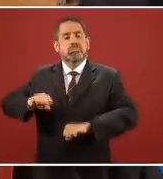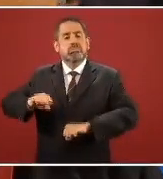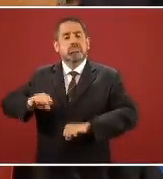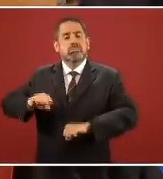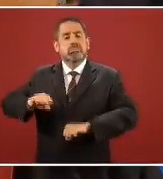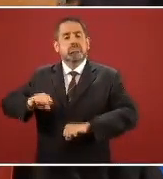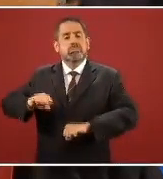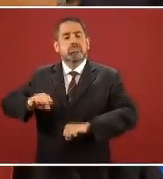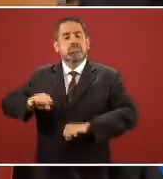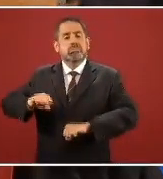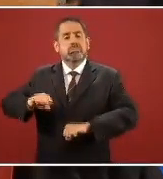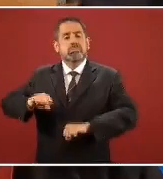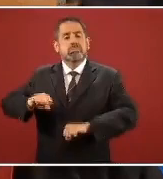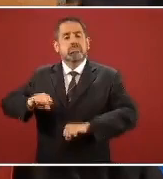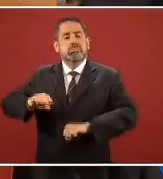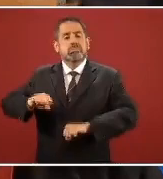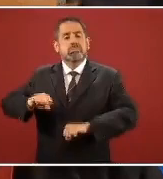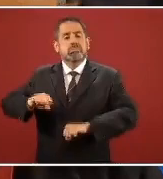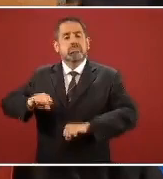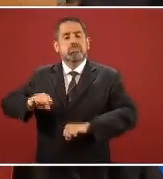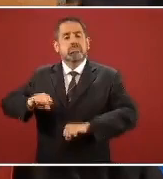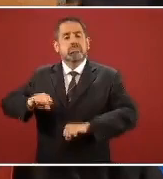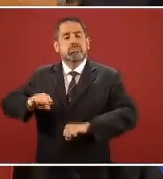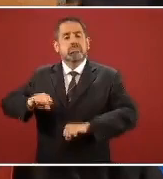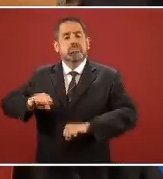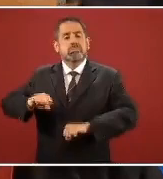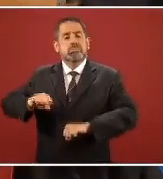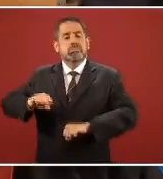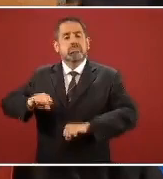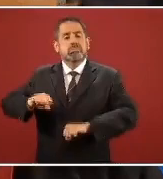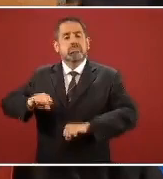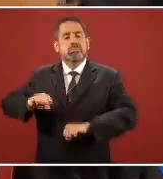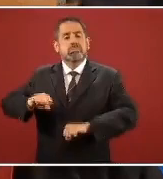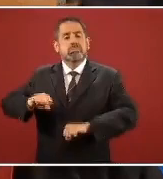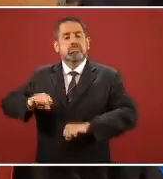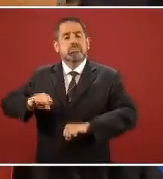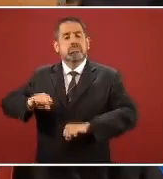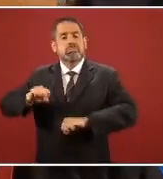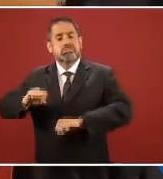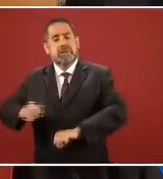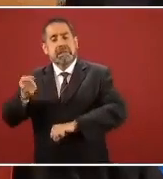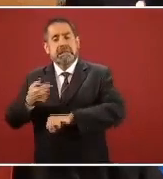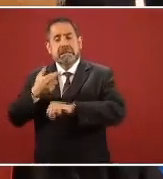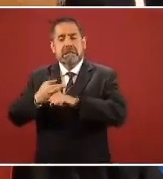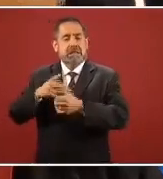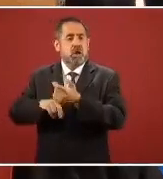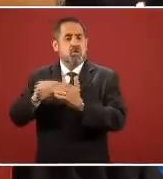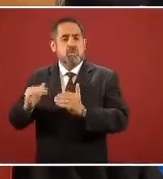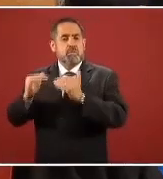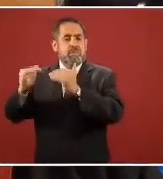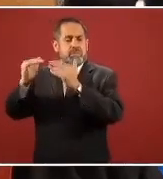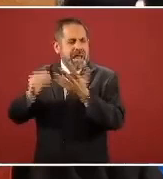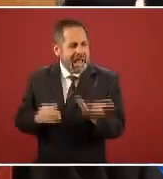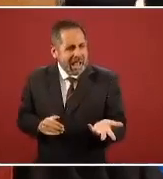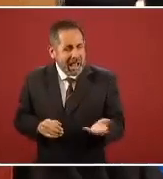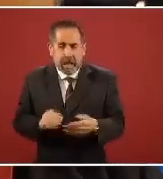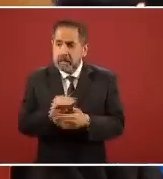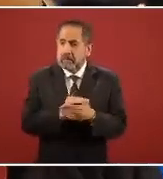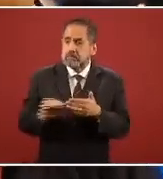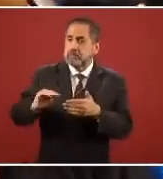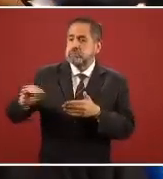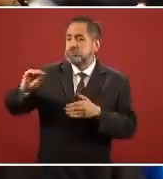saying there's several in the party that have gotten in different positions in different states. se ha logrado colar a los primeros